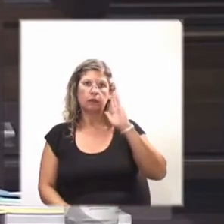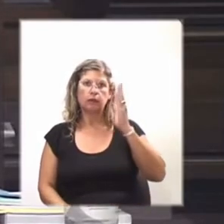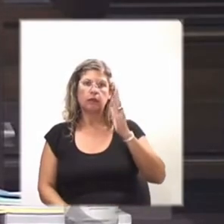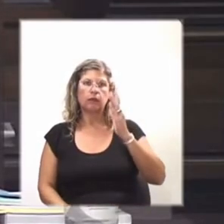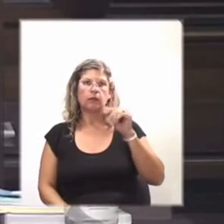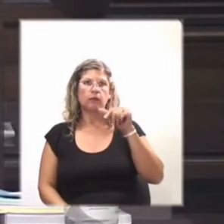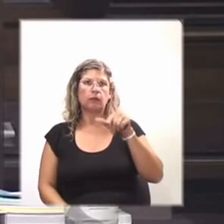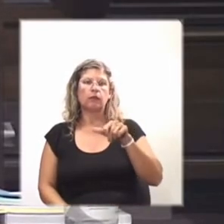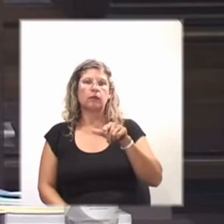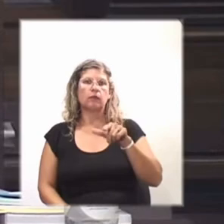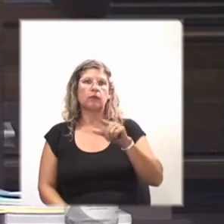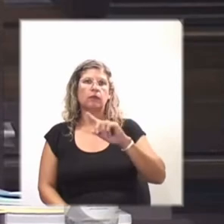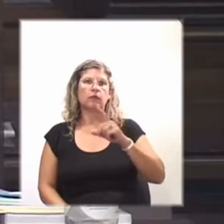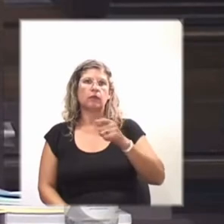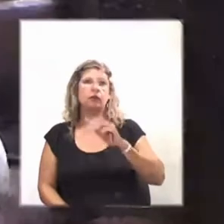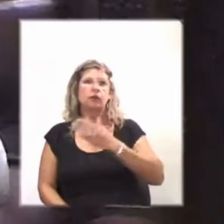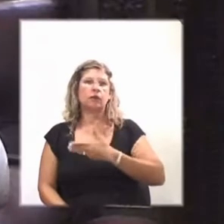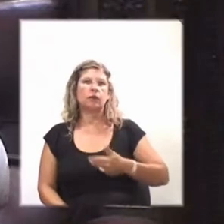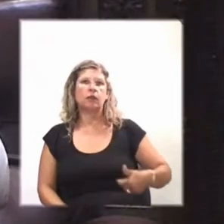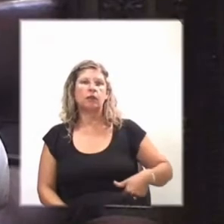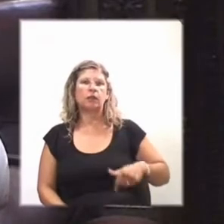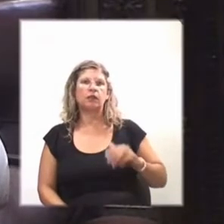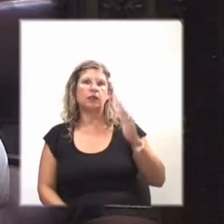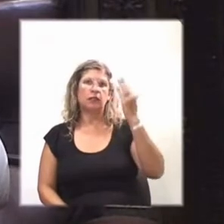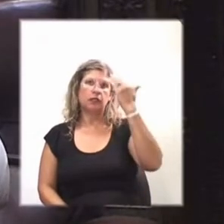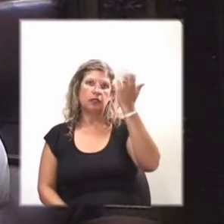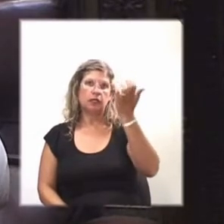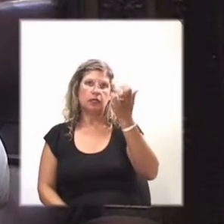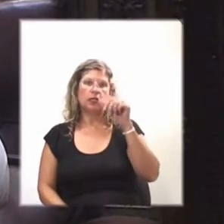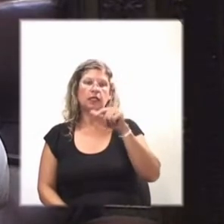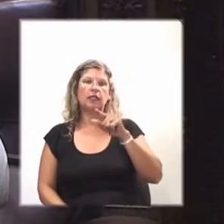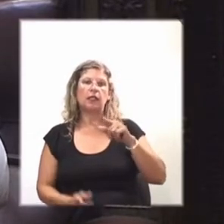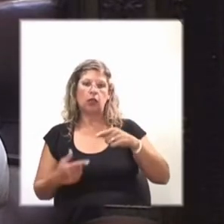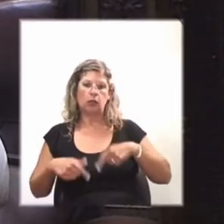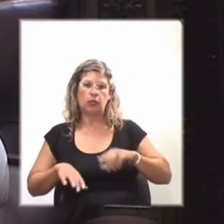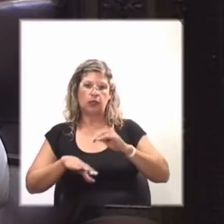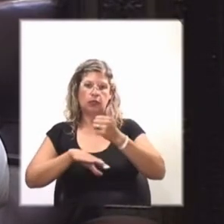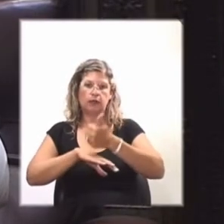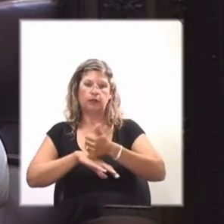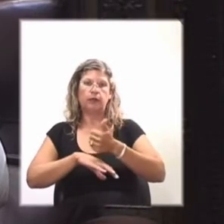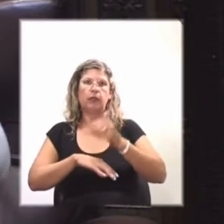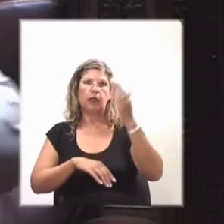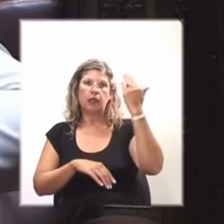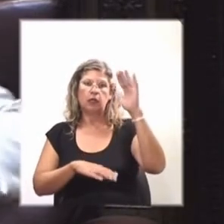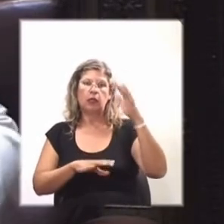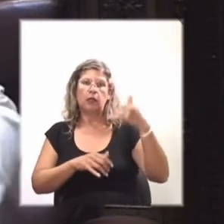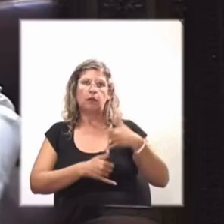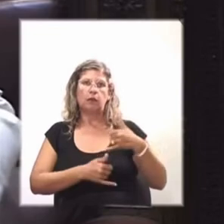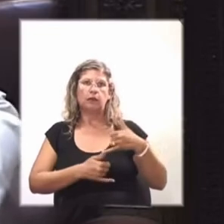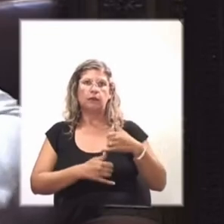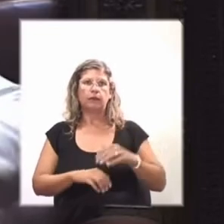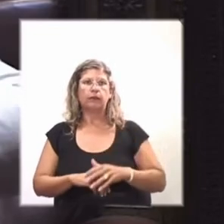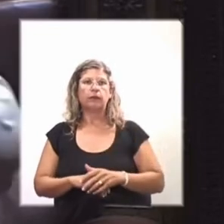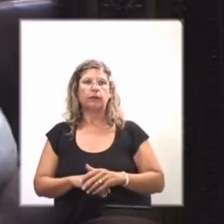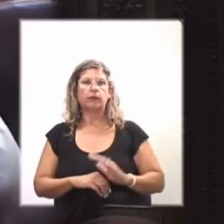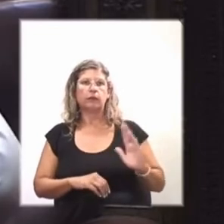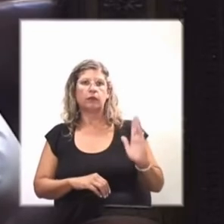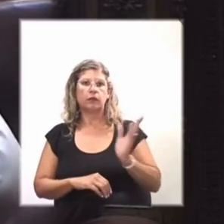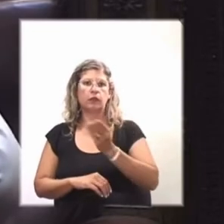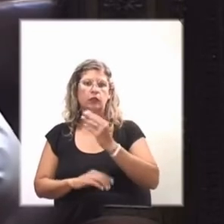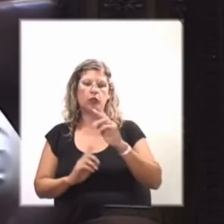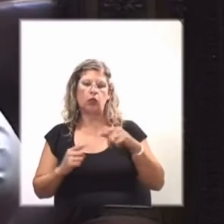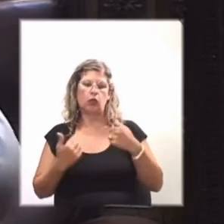la figura del expresidente Sanguinetti, de los ministros presentes, de las autoridades militares y de todos los que nos